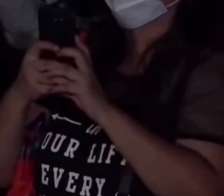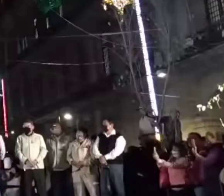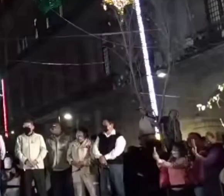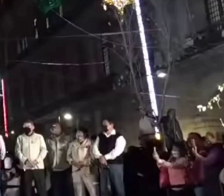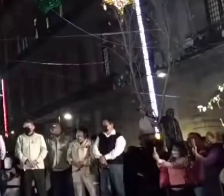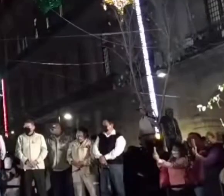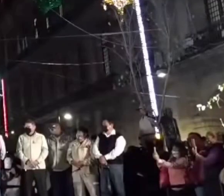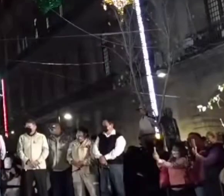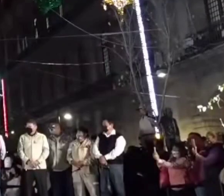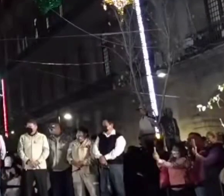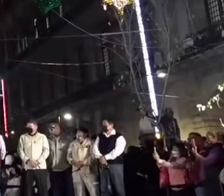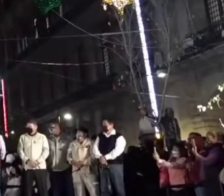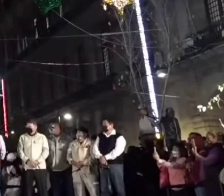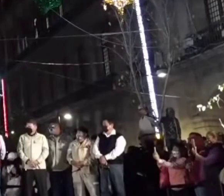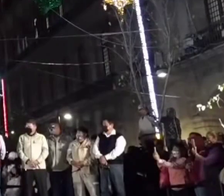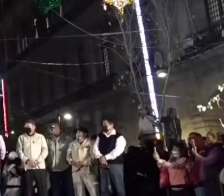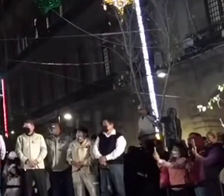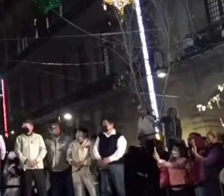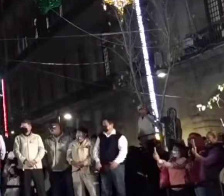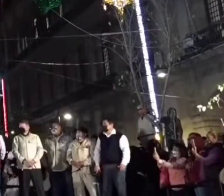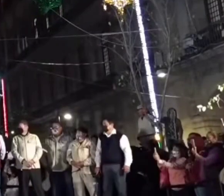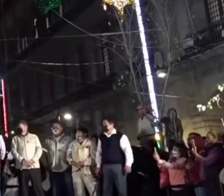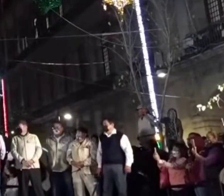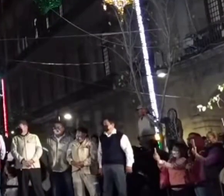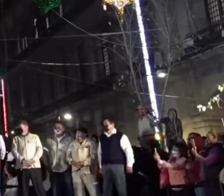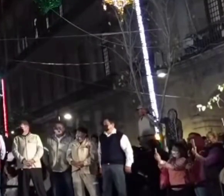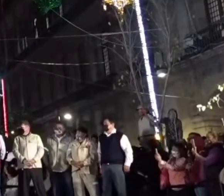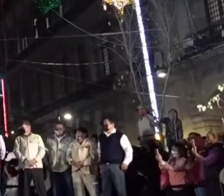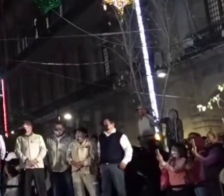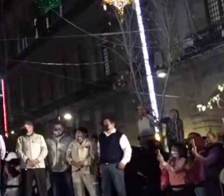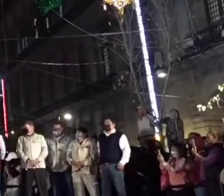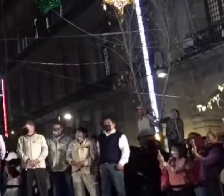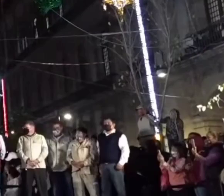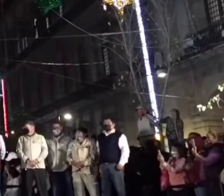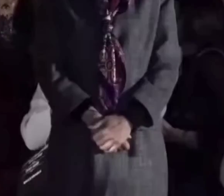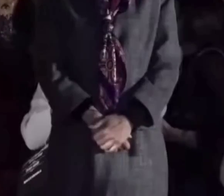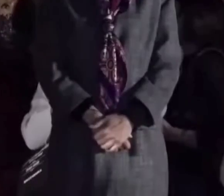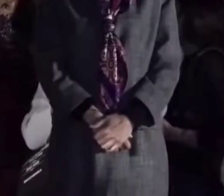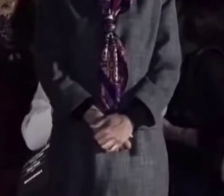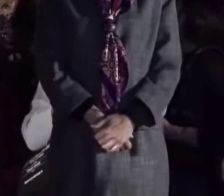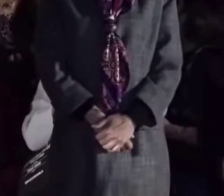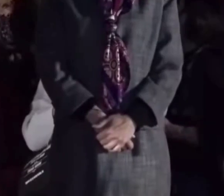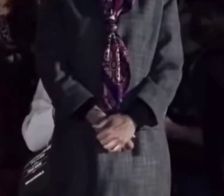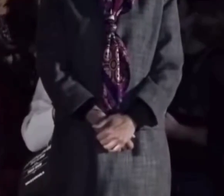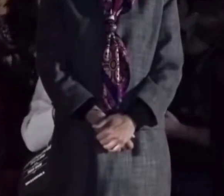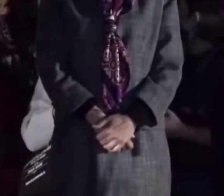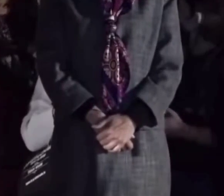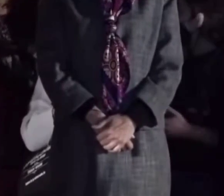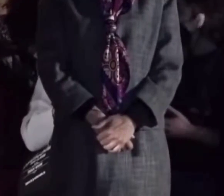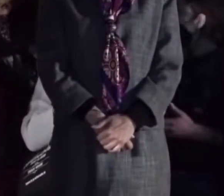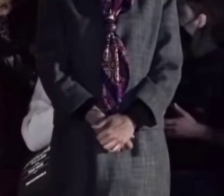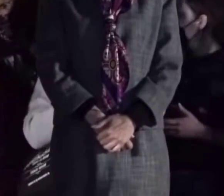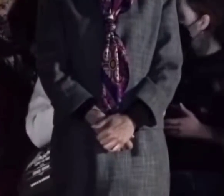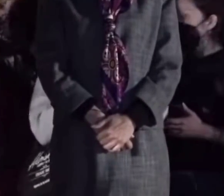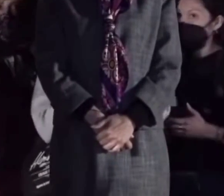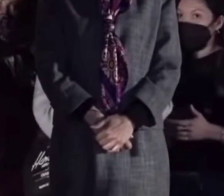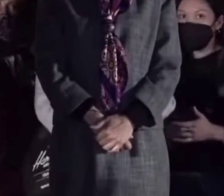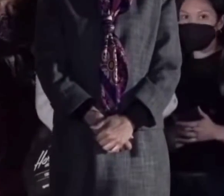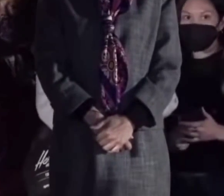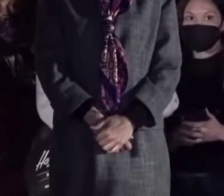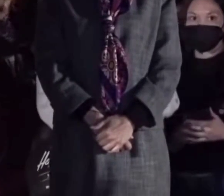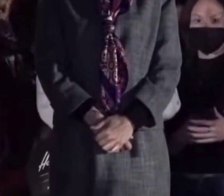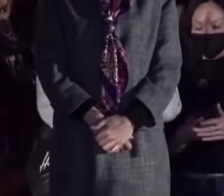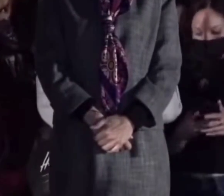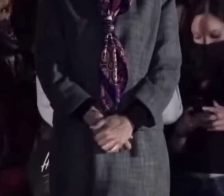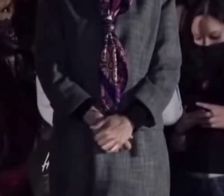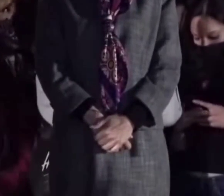a todas y a todos. Es un gusto hoy compartir con ustedes este momento. Primero que nada, decirles